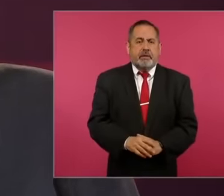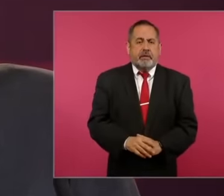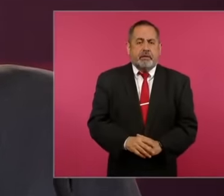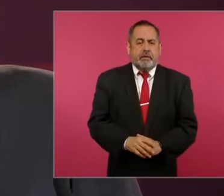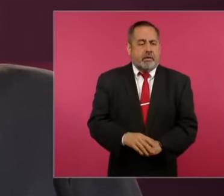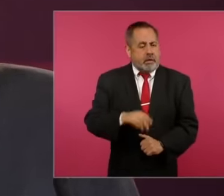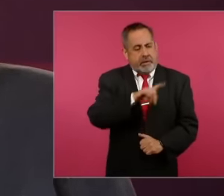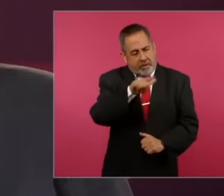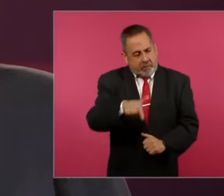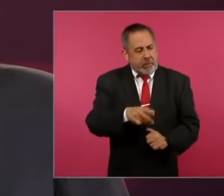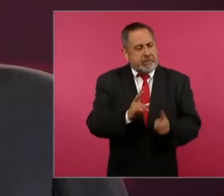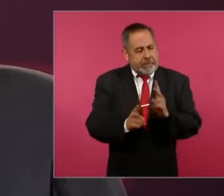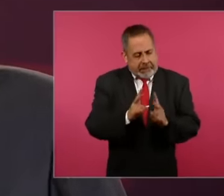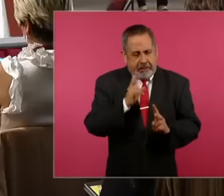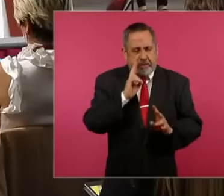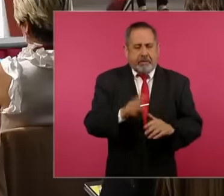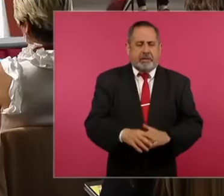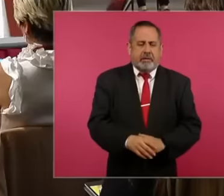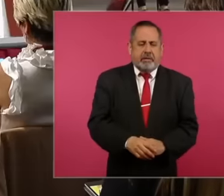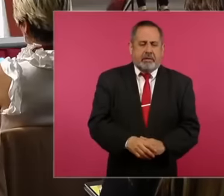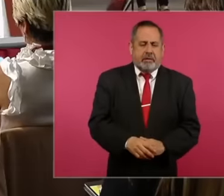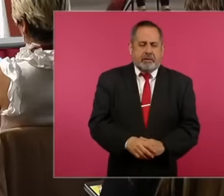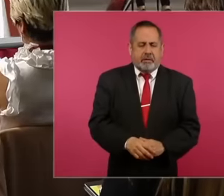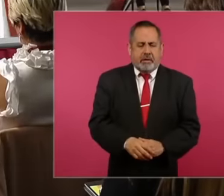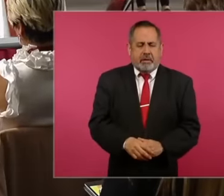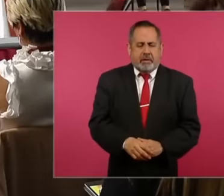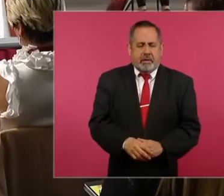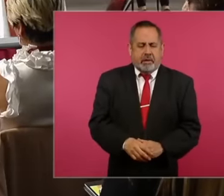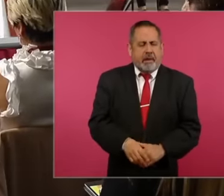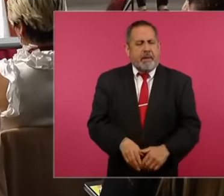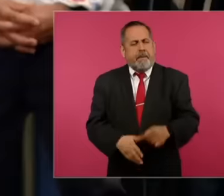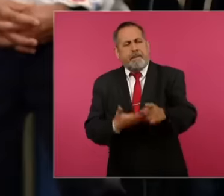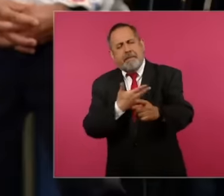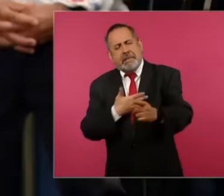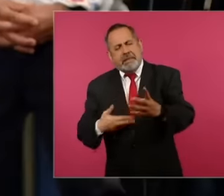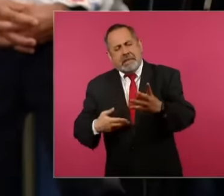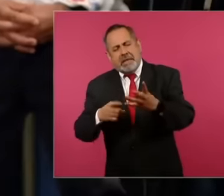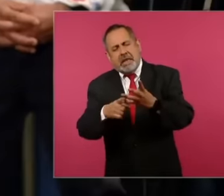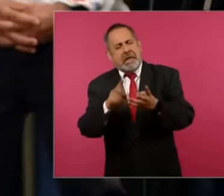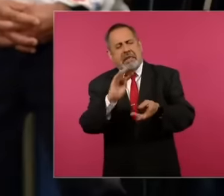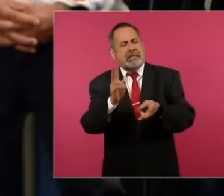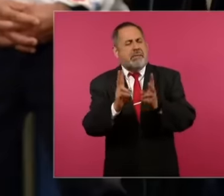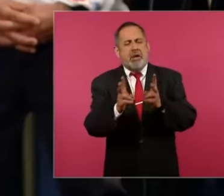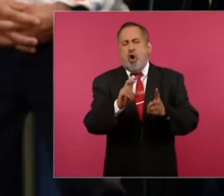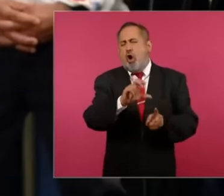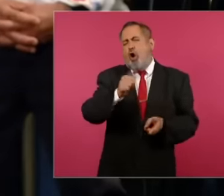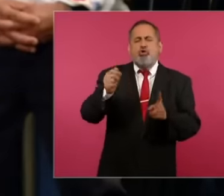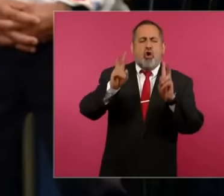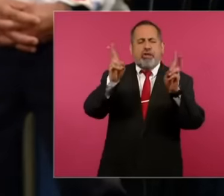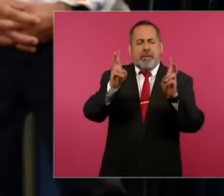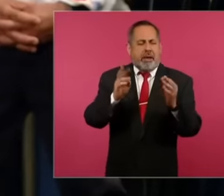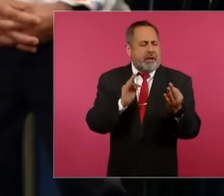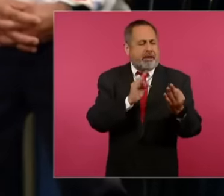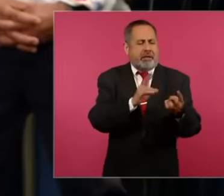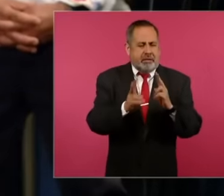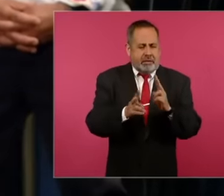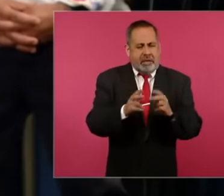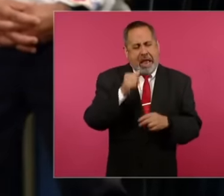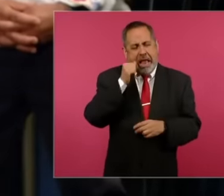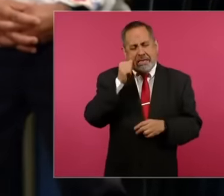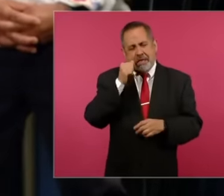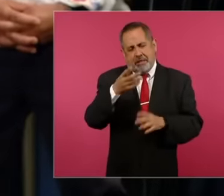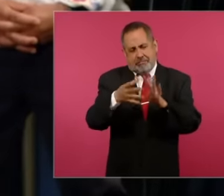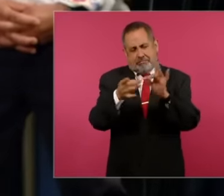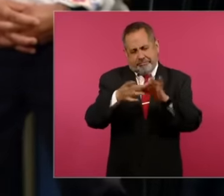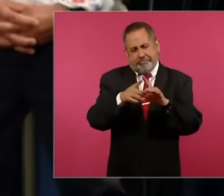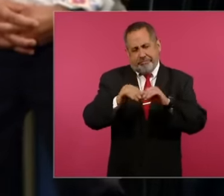y luego hablamos. Presidente, ni aunque los temas fueran como algo así de, bueno, porque todo sale ayer de lo que